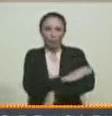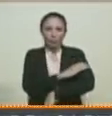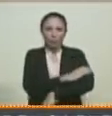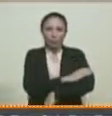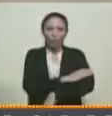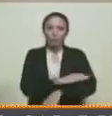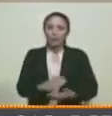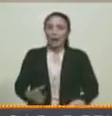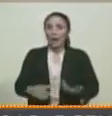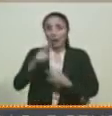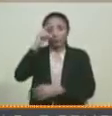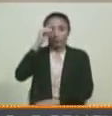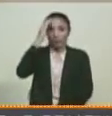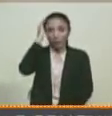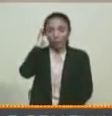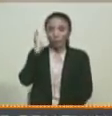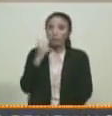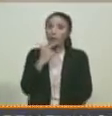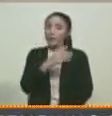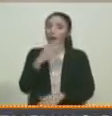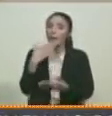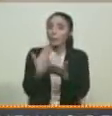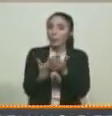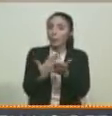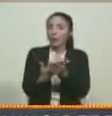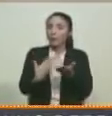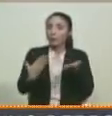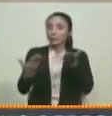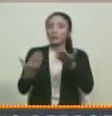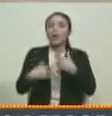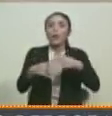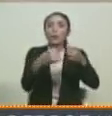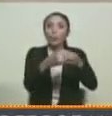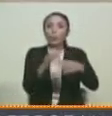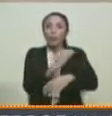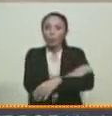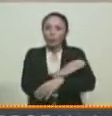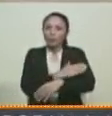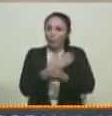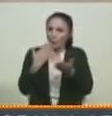a Henry Ramos Alup, a los dirigentes de las oposiciones,